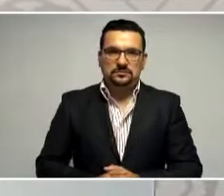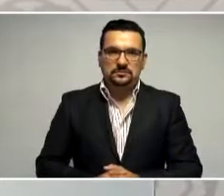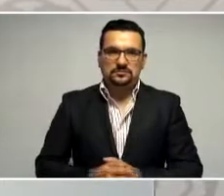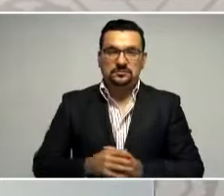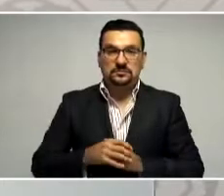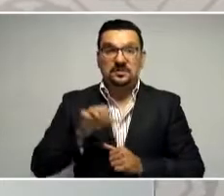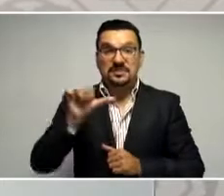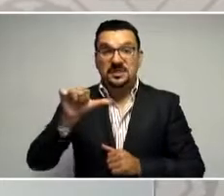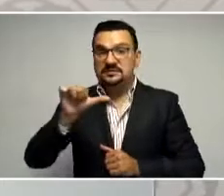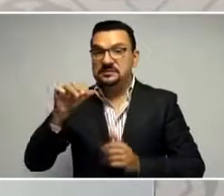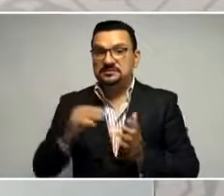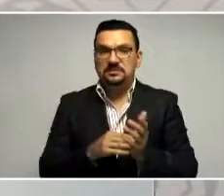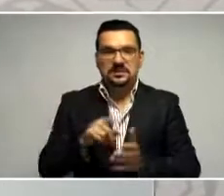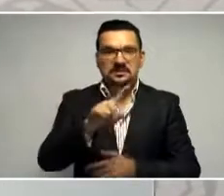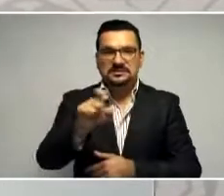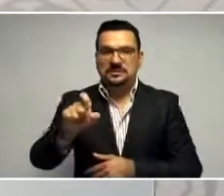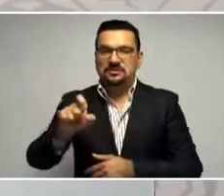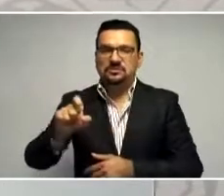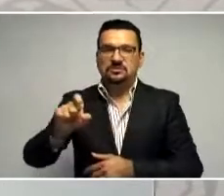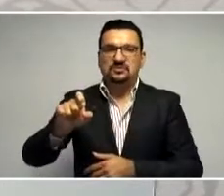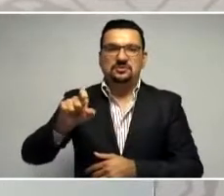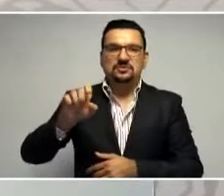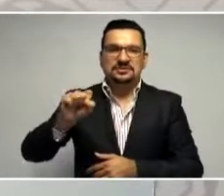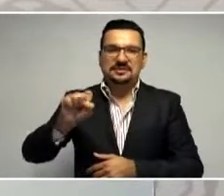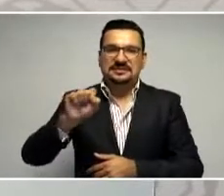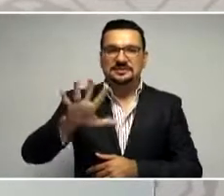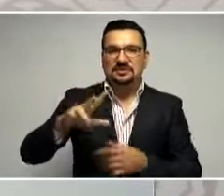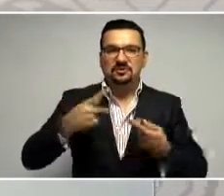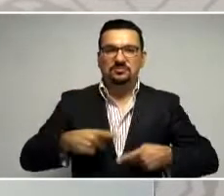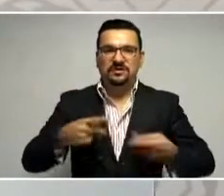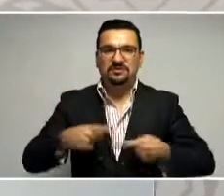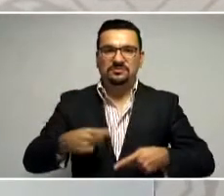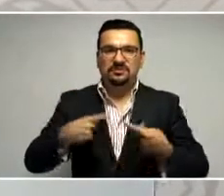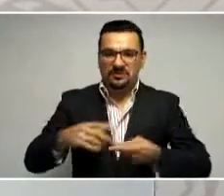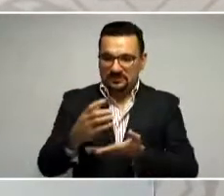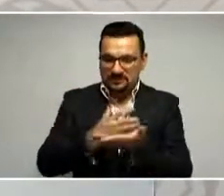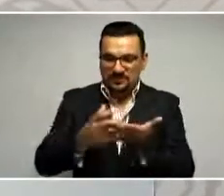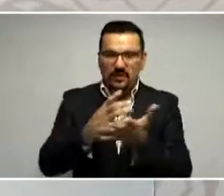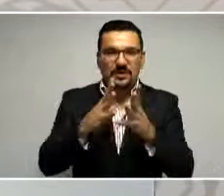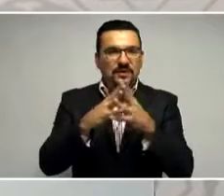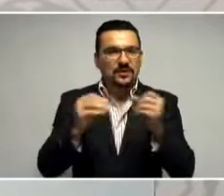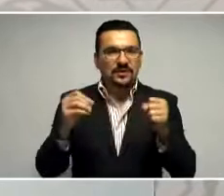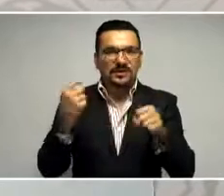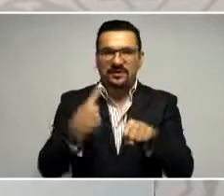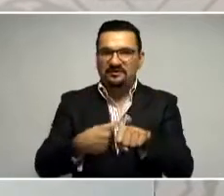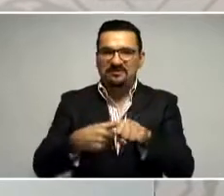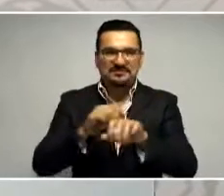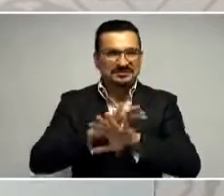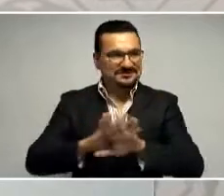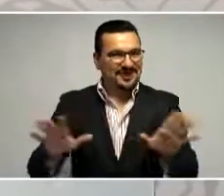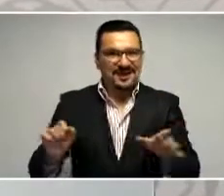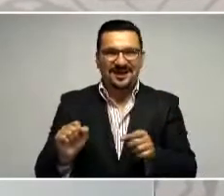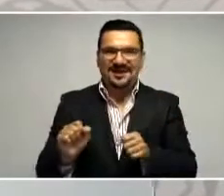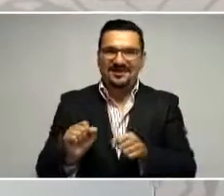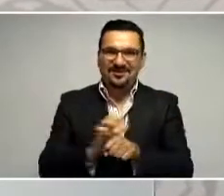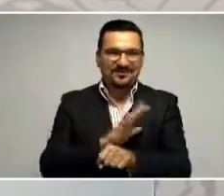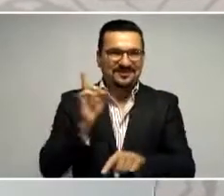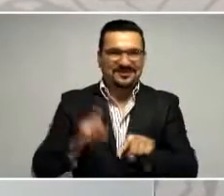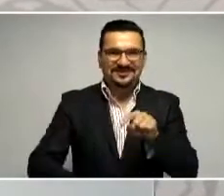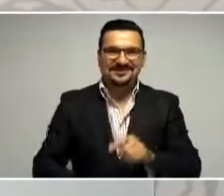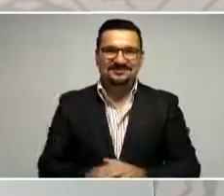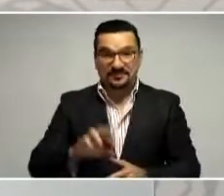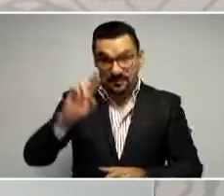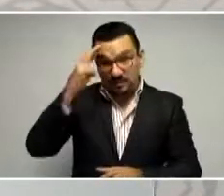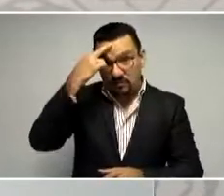son 16,195 las personas que a la fecha se han recuperado de COVID-19 en el estado. Recuerda que en